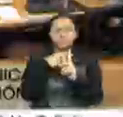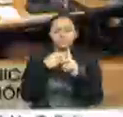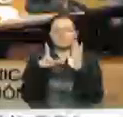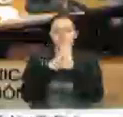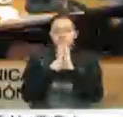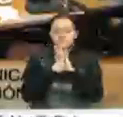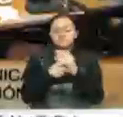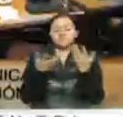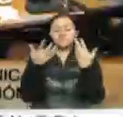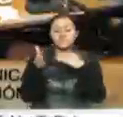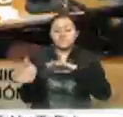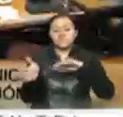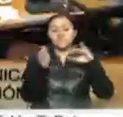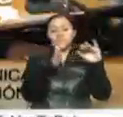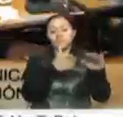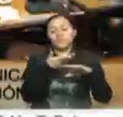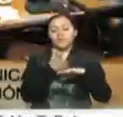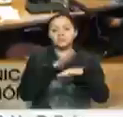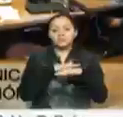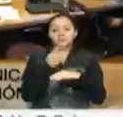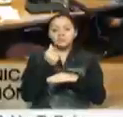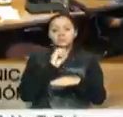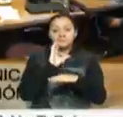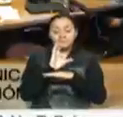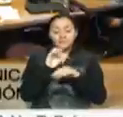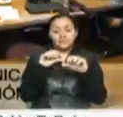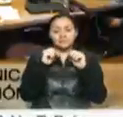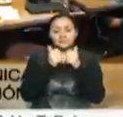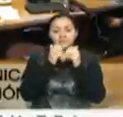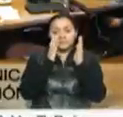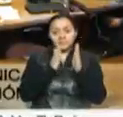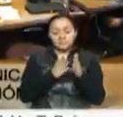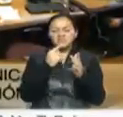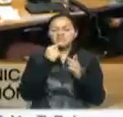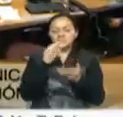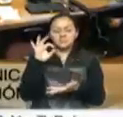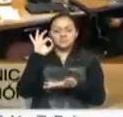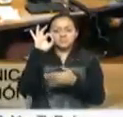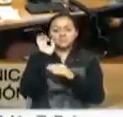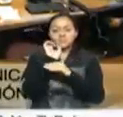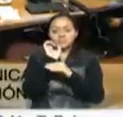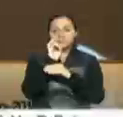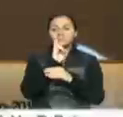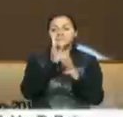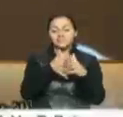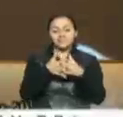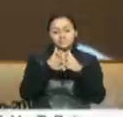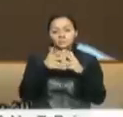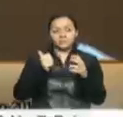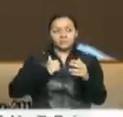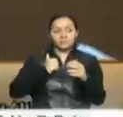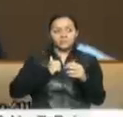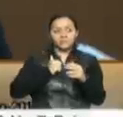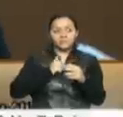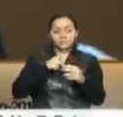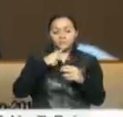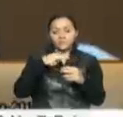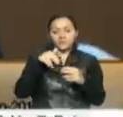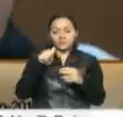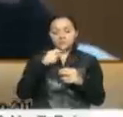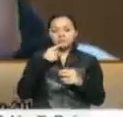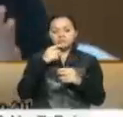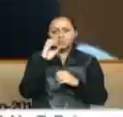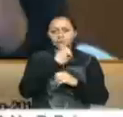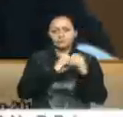ley. Respecto al rubro de movilización para legisladores, la representante de los ecuatorianos residentes en Estados Unidos y Canadá, Jimena Peña, dio